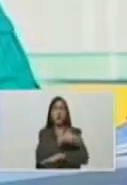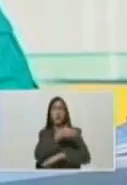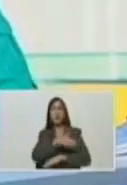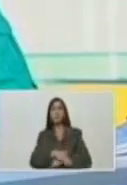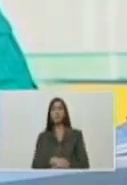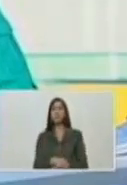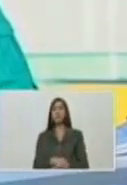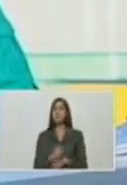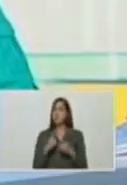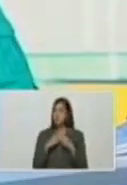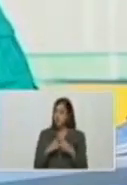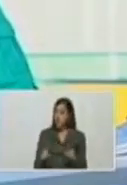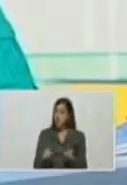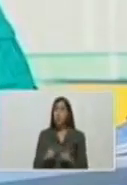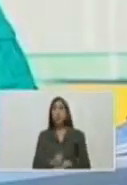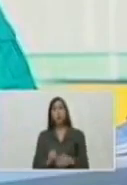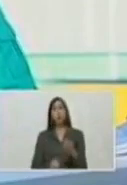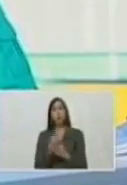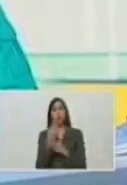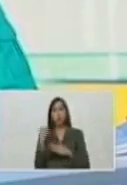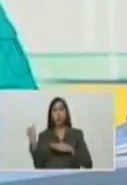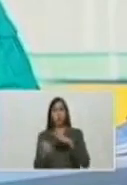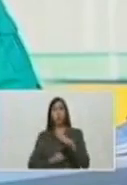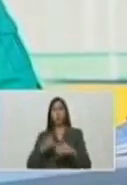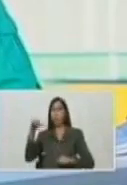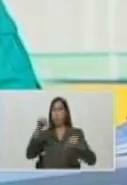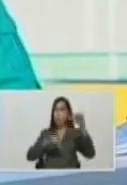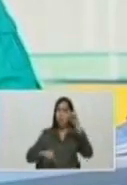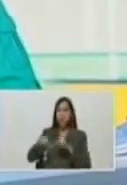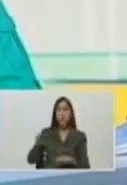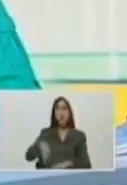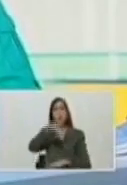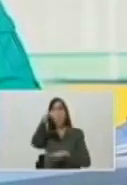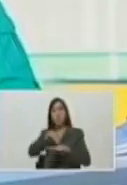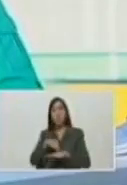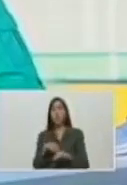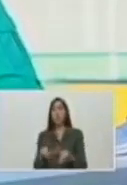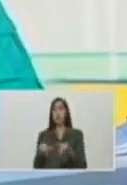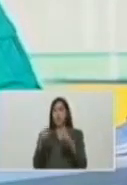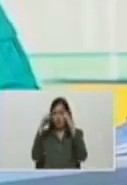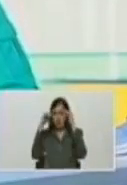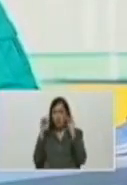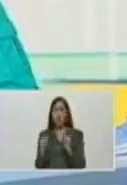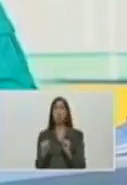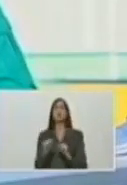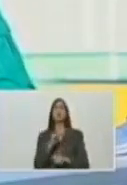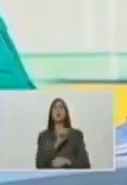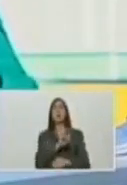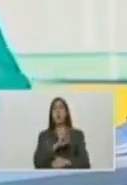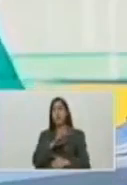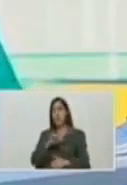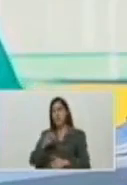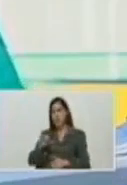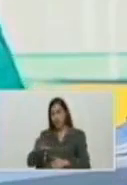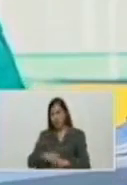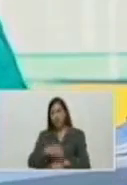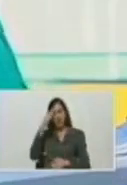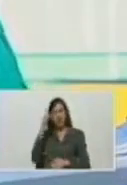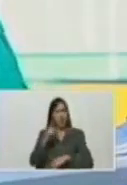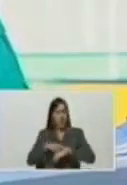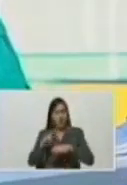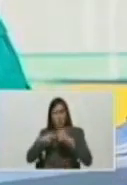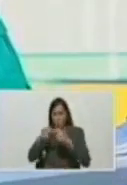Y fue el fundador del Instituto Venezolano de Investigaciones Nacionales Científicas, se llamaba, el IBI. ¿Ustedes saben cuánto tiempo construyó